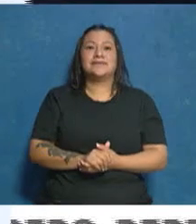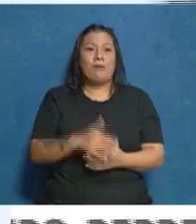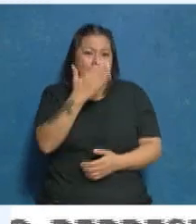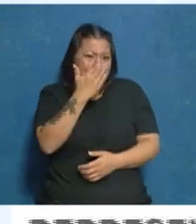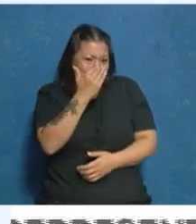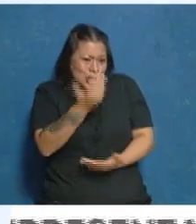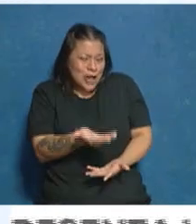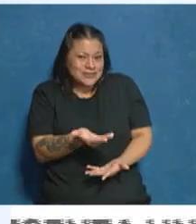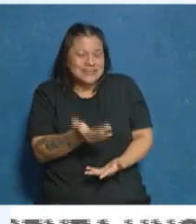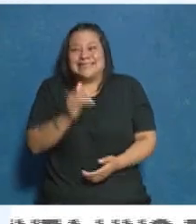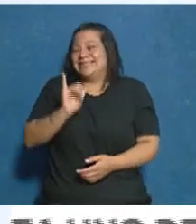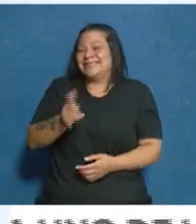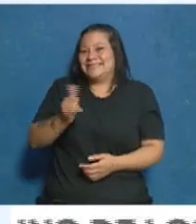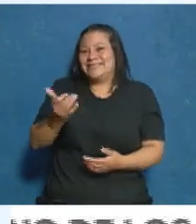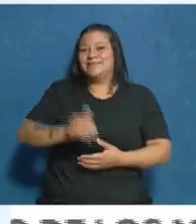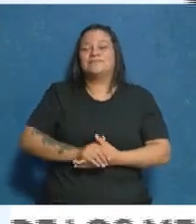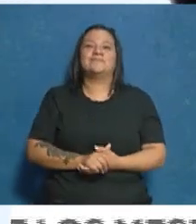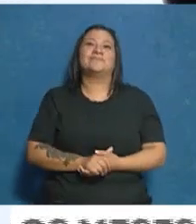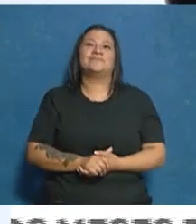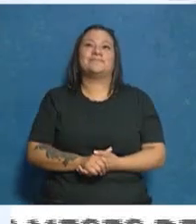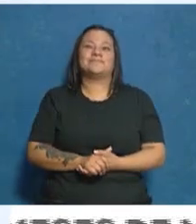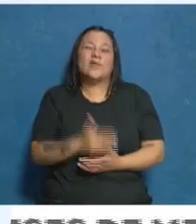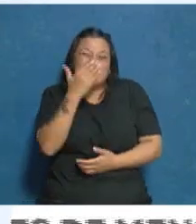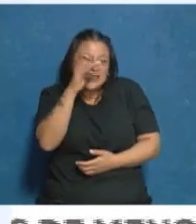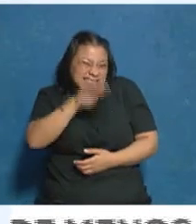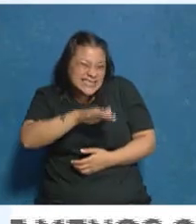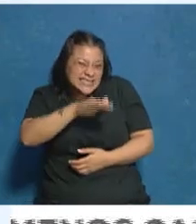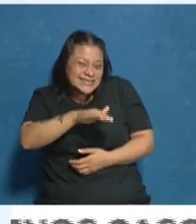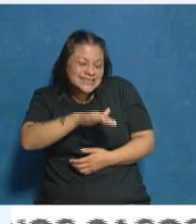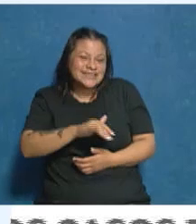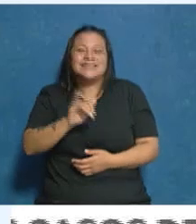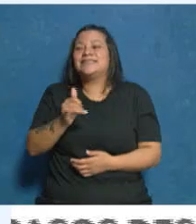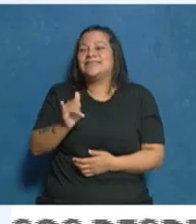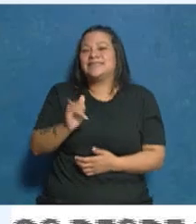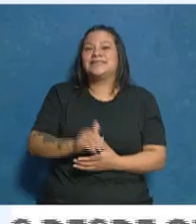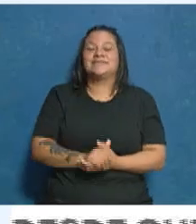actor ahora? Sí. ¿Un pequeño actor? Sí,